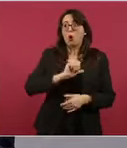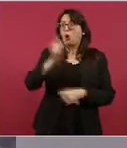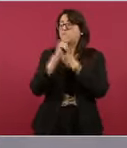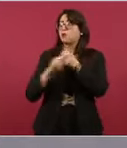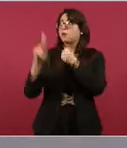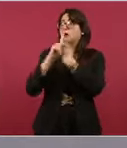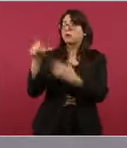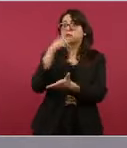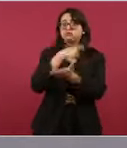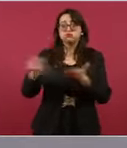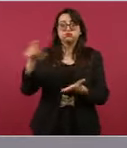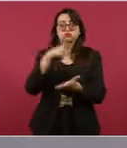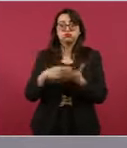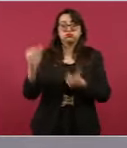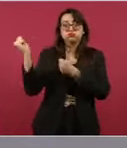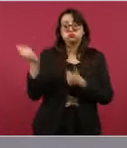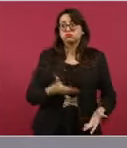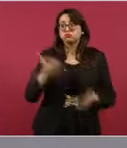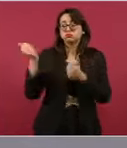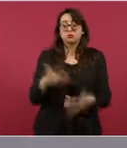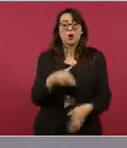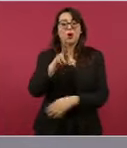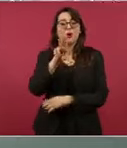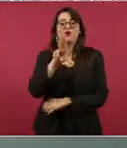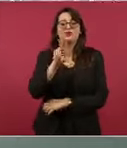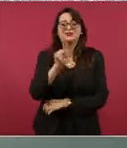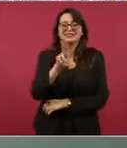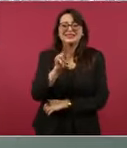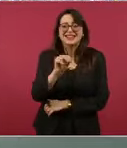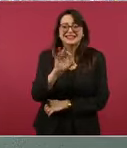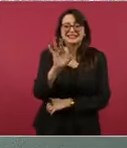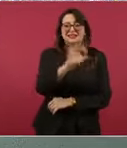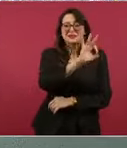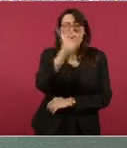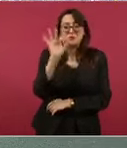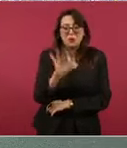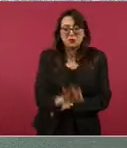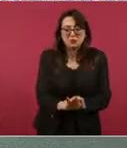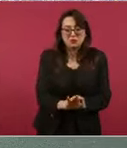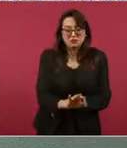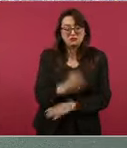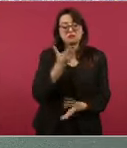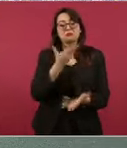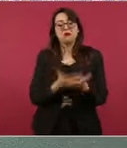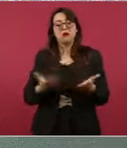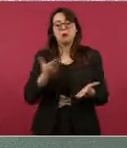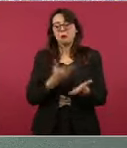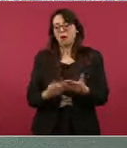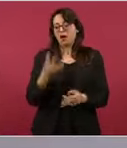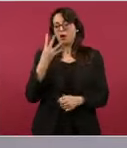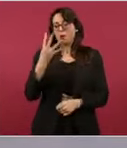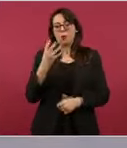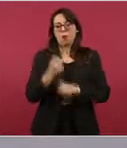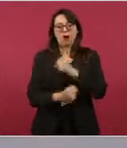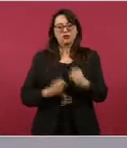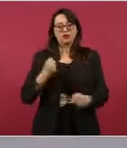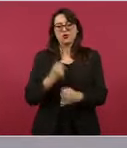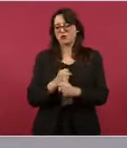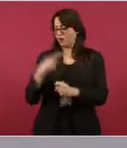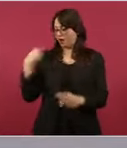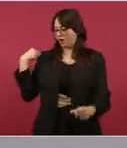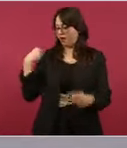país consumía. En contraste, en este gobierno hemos llevado a cabo un programa